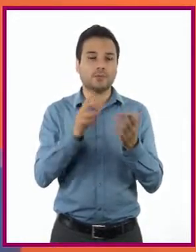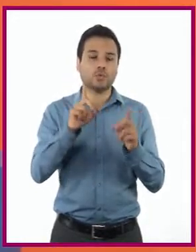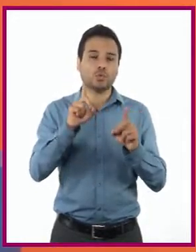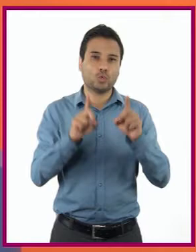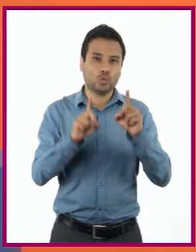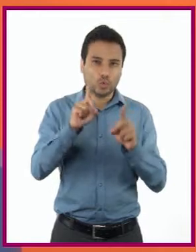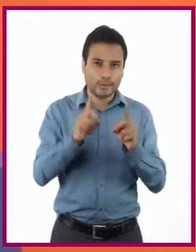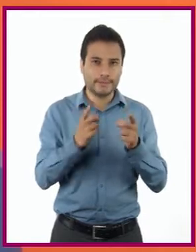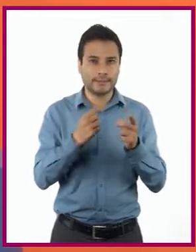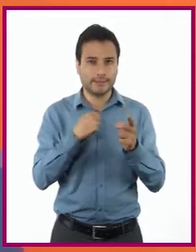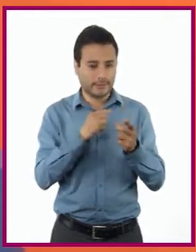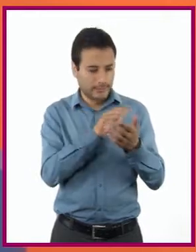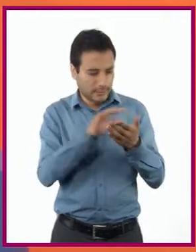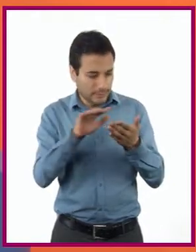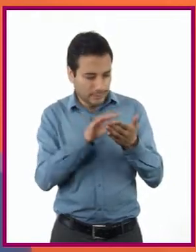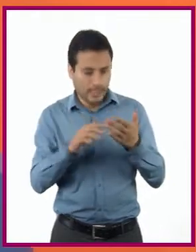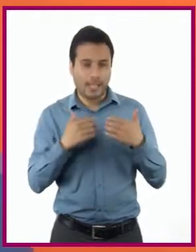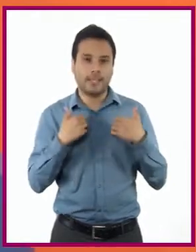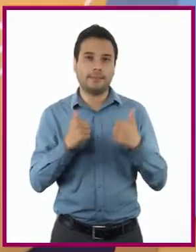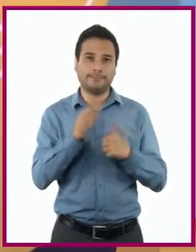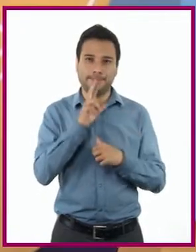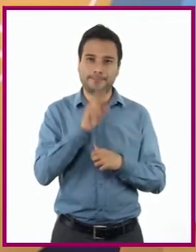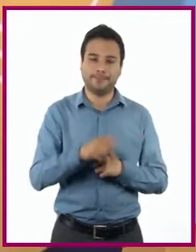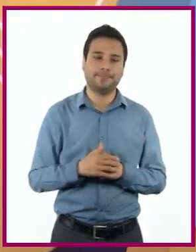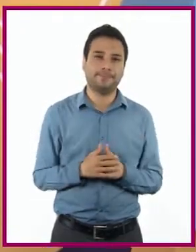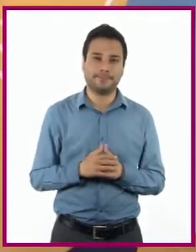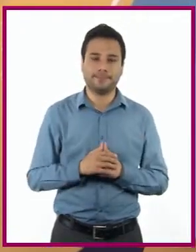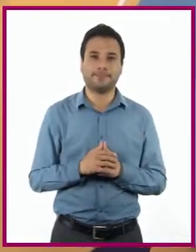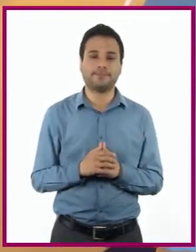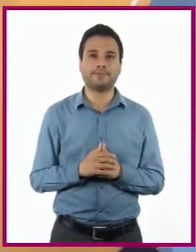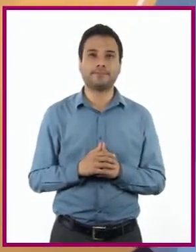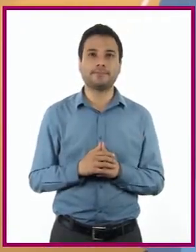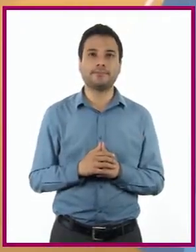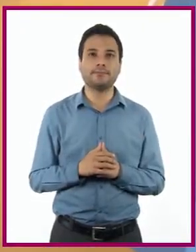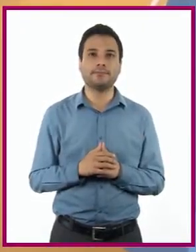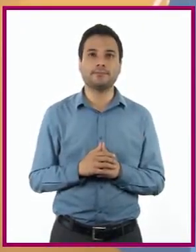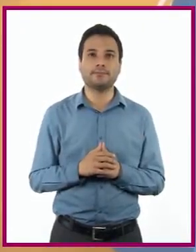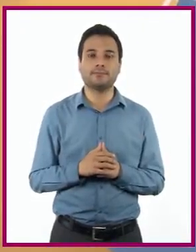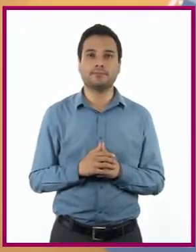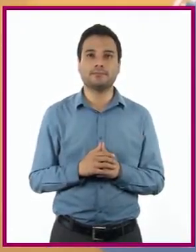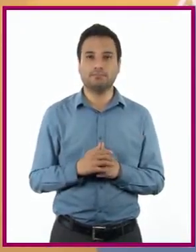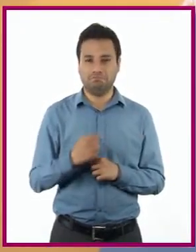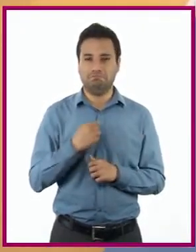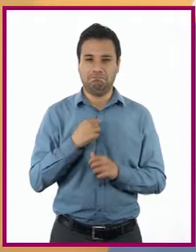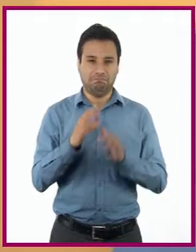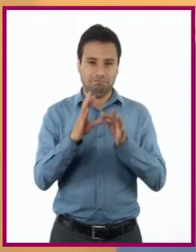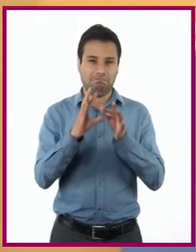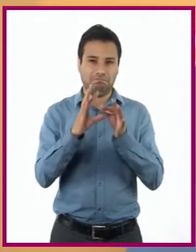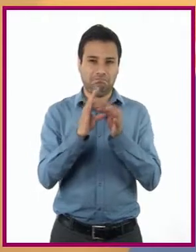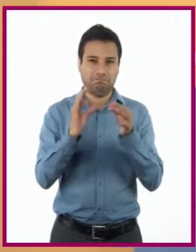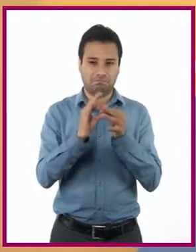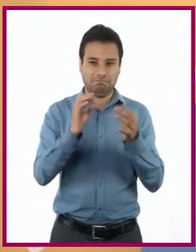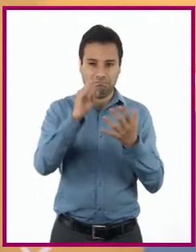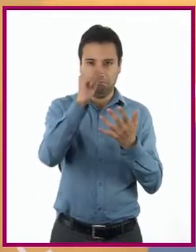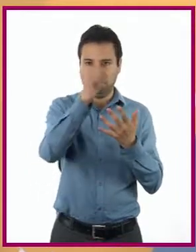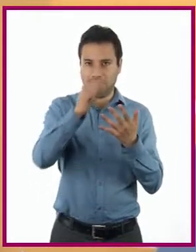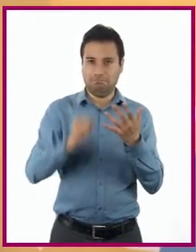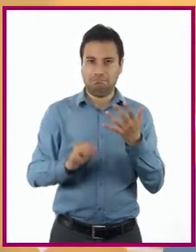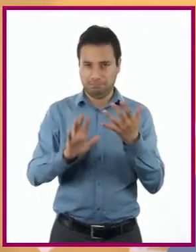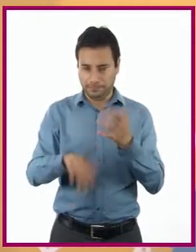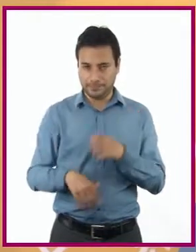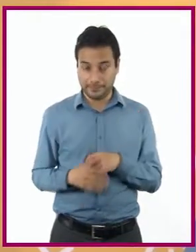para que puedan ampliar o comprender mejor el tema. Aquí les van las instrucciones de lo que van a realizar.